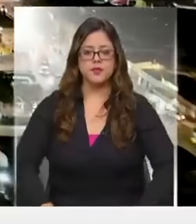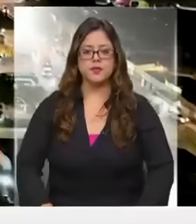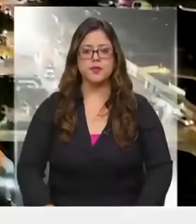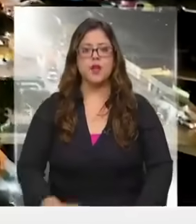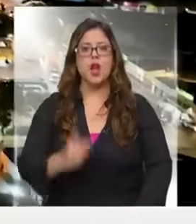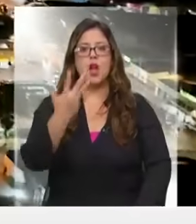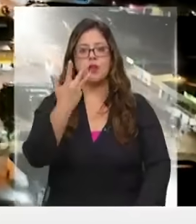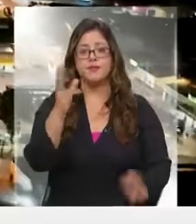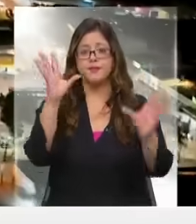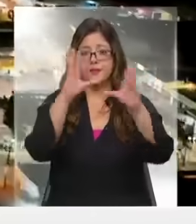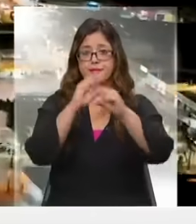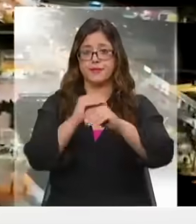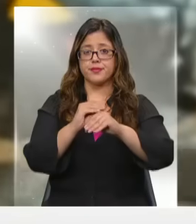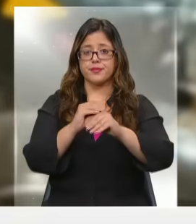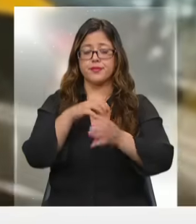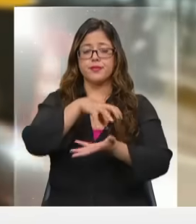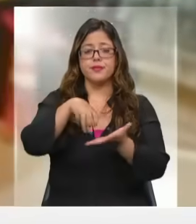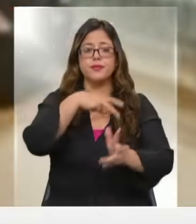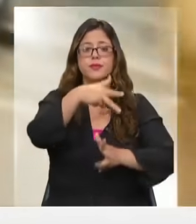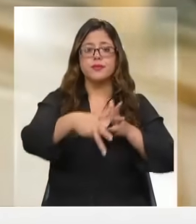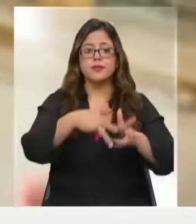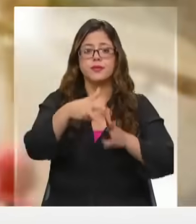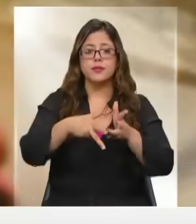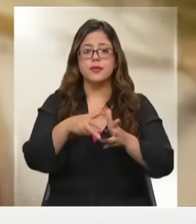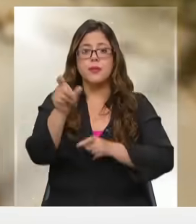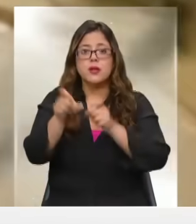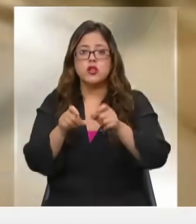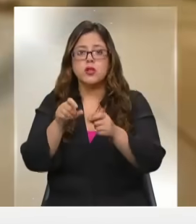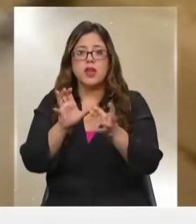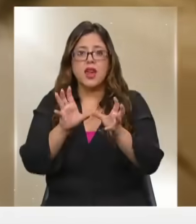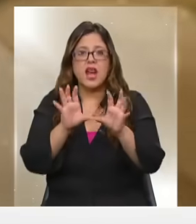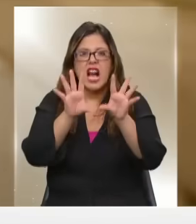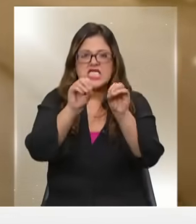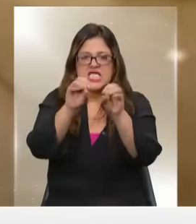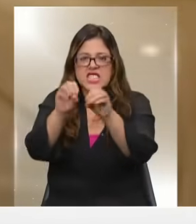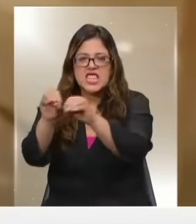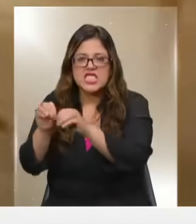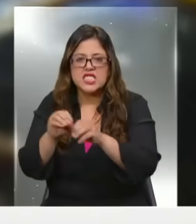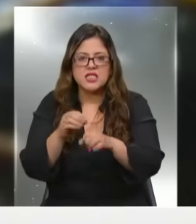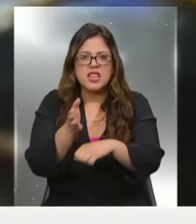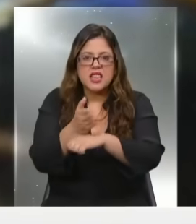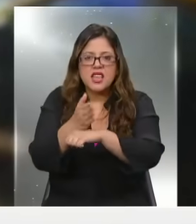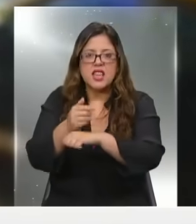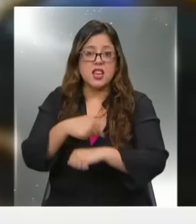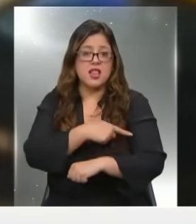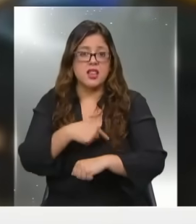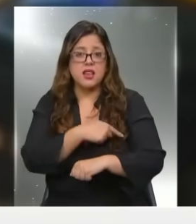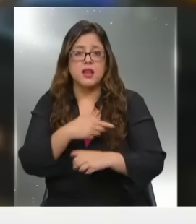Son las 9 de la noche y en Estación Central los pirañas ya comienzan a infundir el miedo.